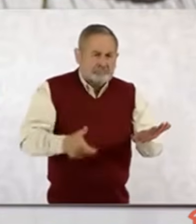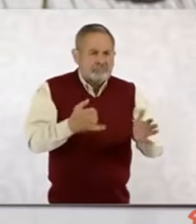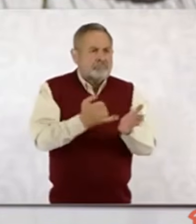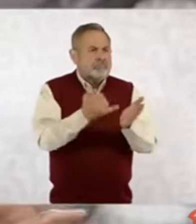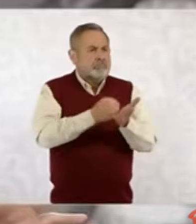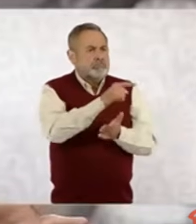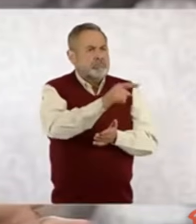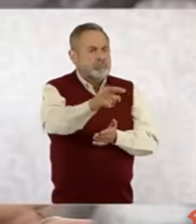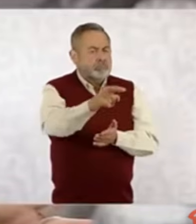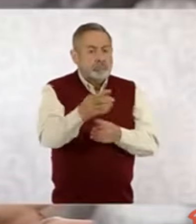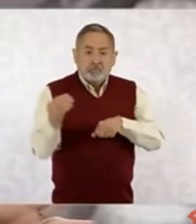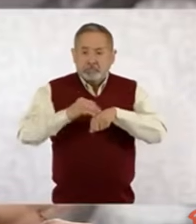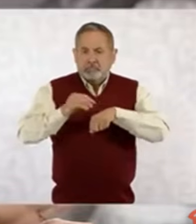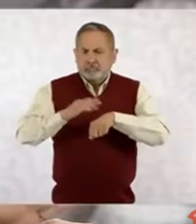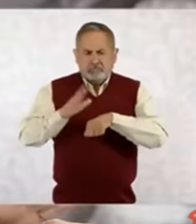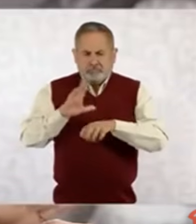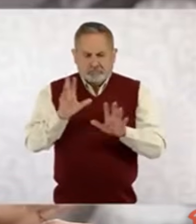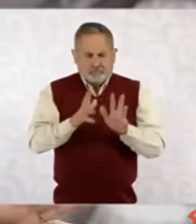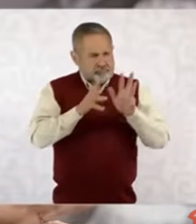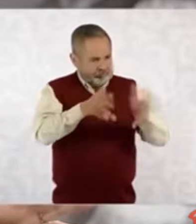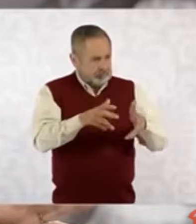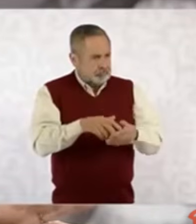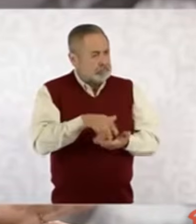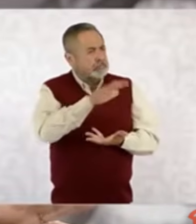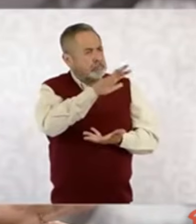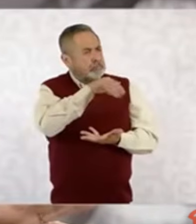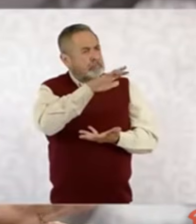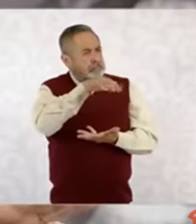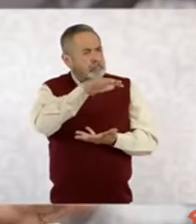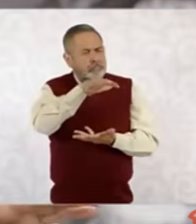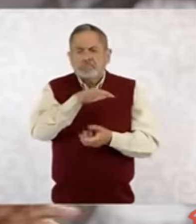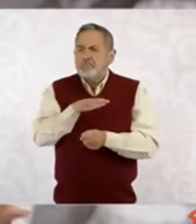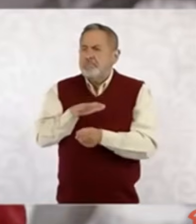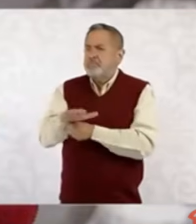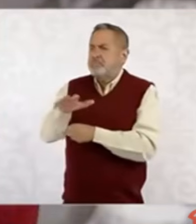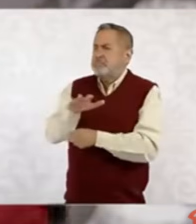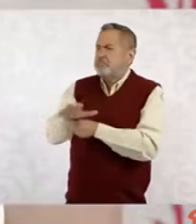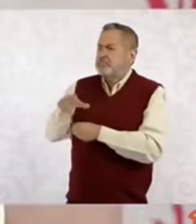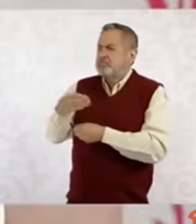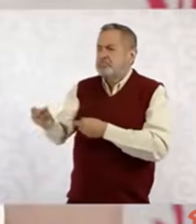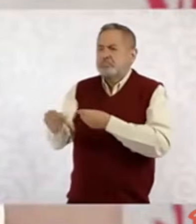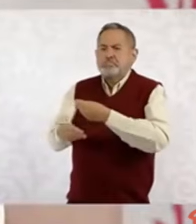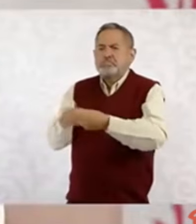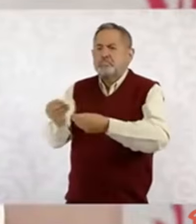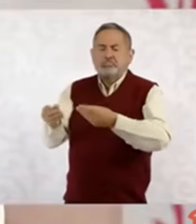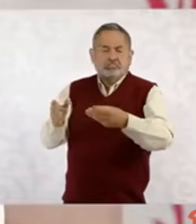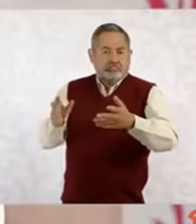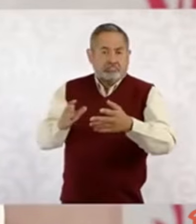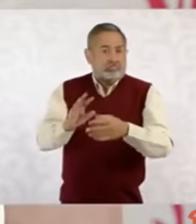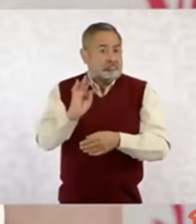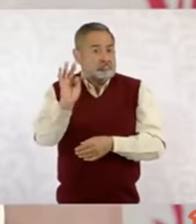Si no, no hubiera habido recursos para todo ello. Entonces, se presenta una denuncia